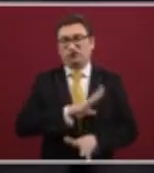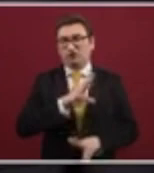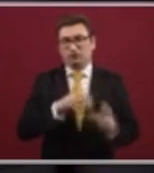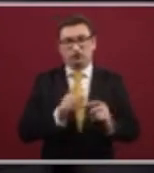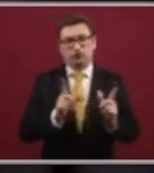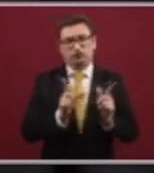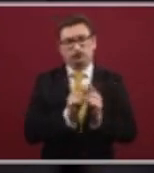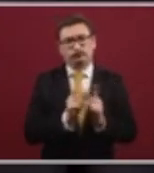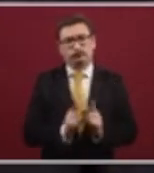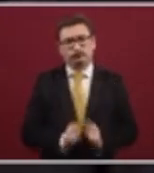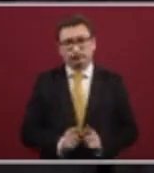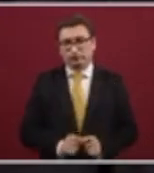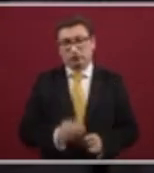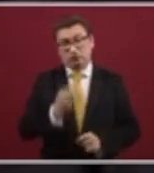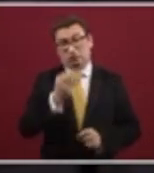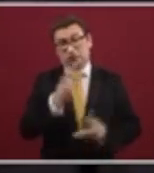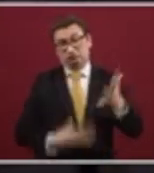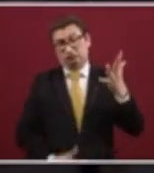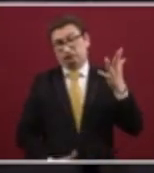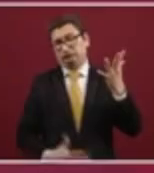pero es muchísimo,